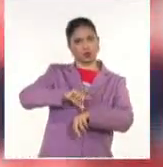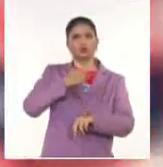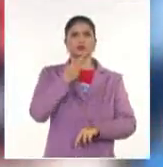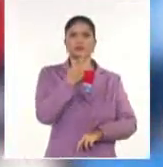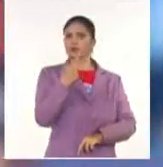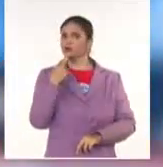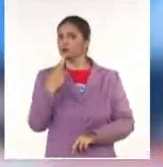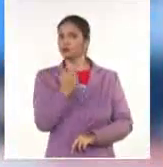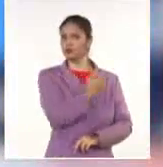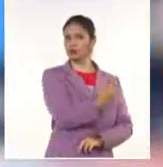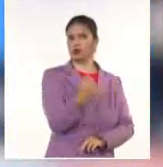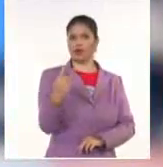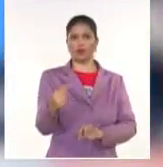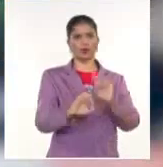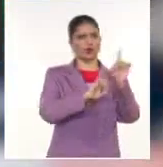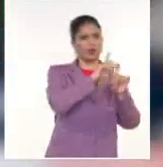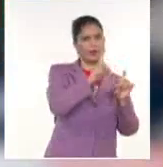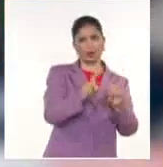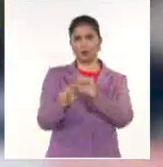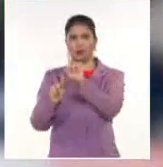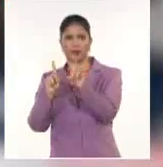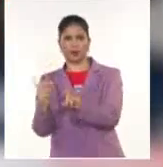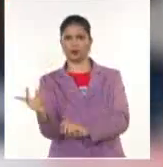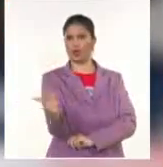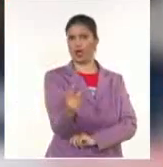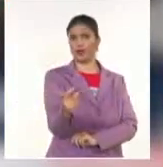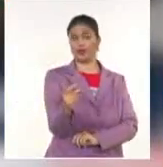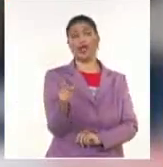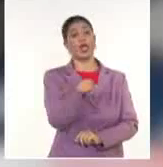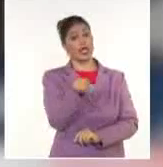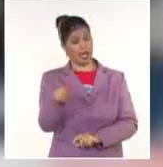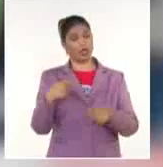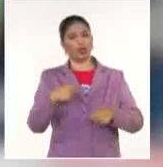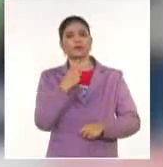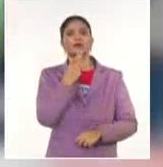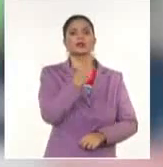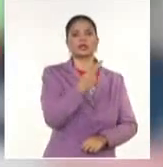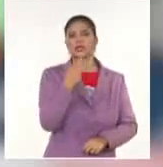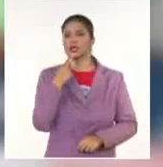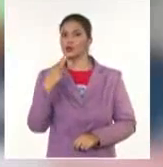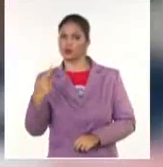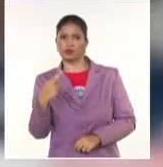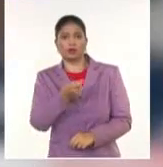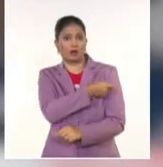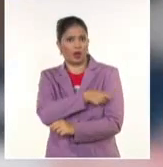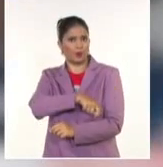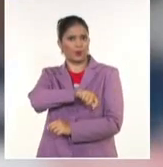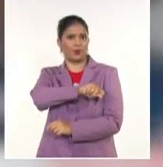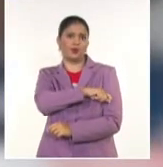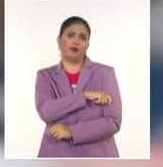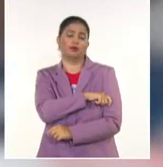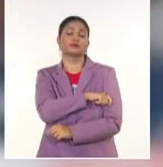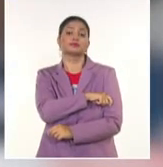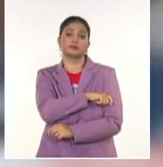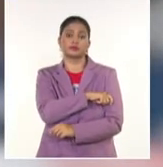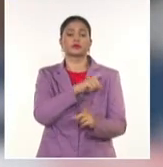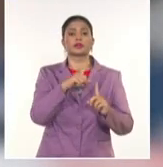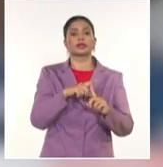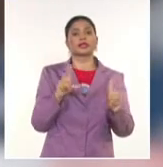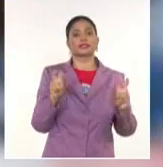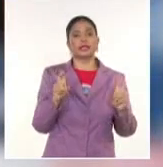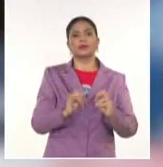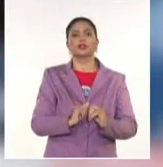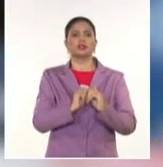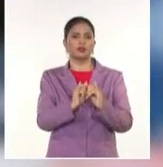candidatos emitidos por la cadena ABC news desde Philadelphia en pennsyvania el medio adelantó algunos de los temas en agenda